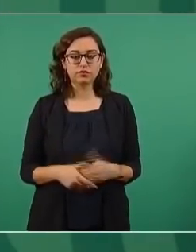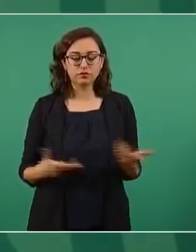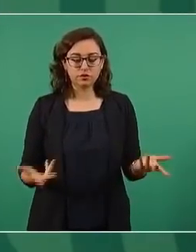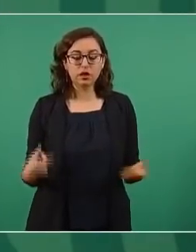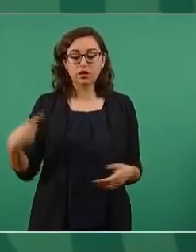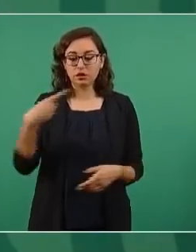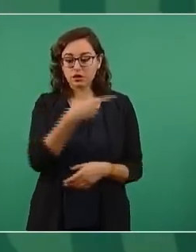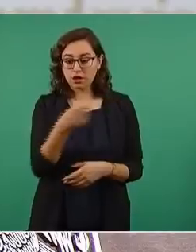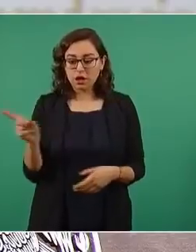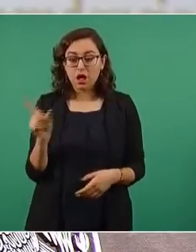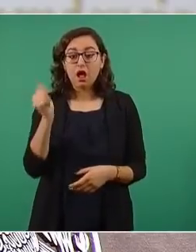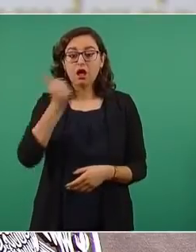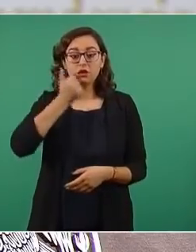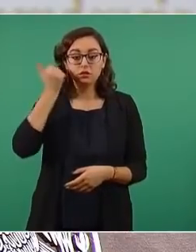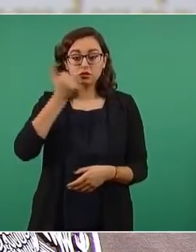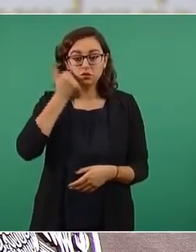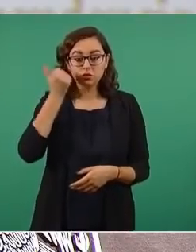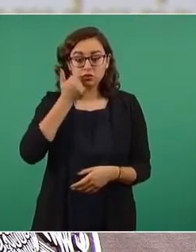tener